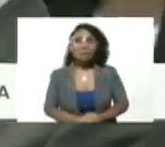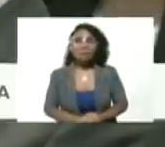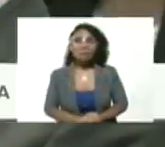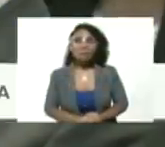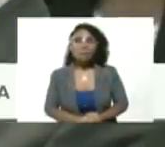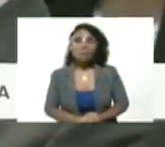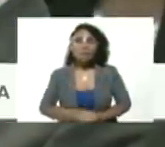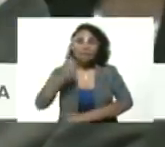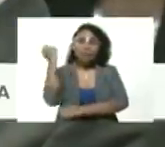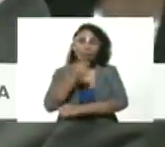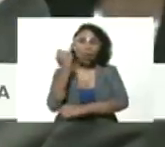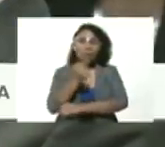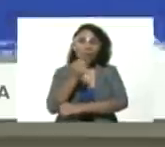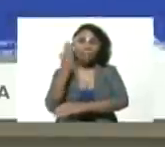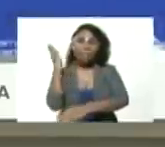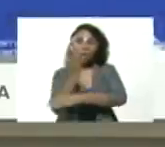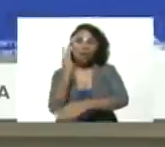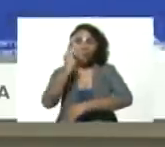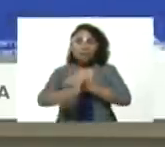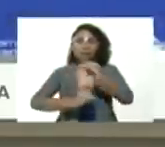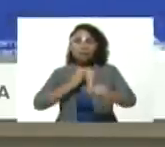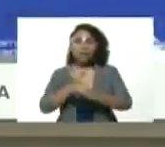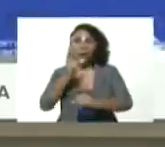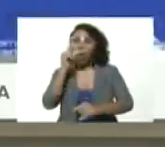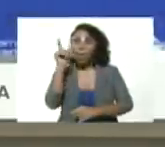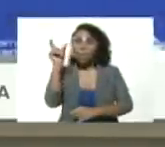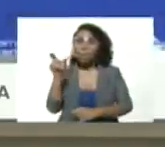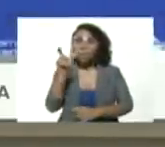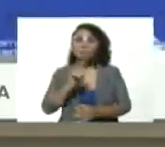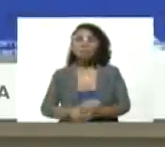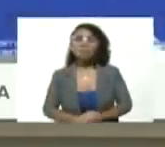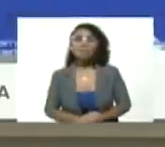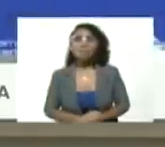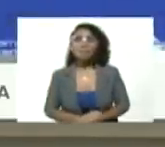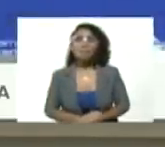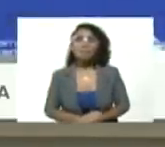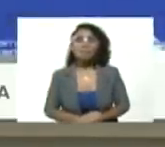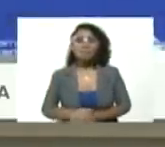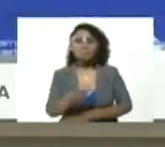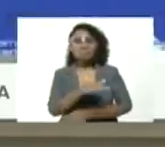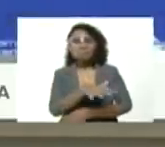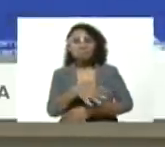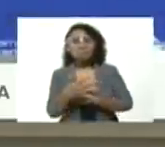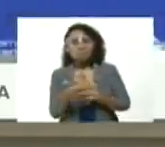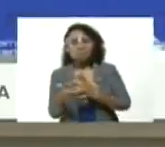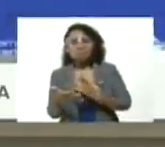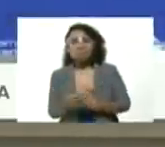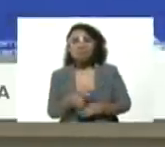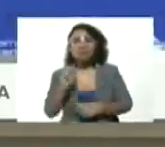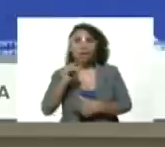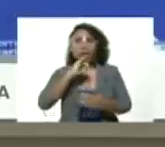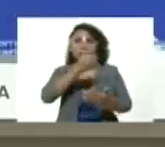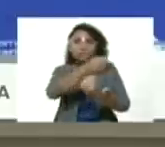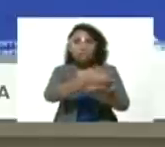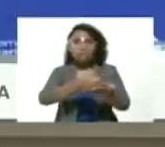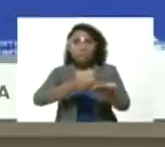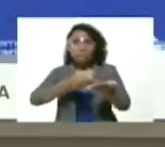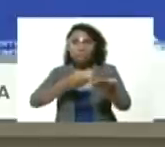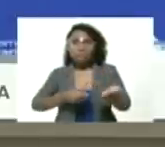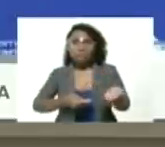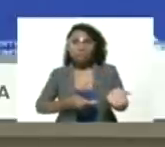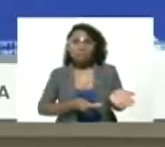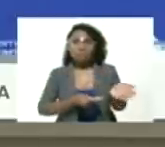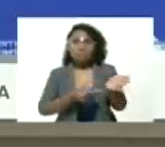de la Corte Penal Internacional, doctor Karim Ahmad Khan, donde, este es el informe,